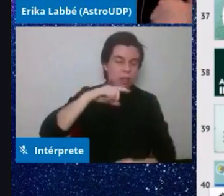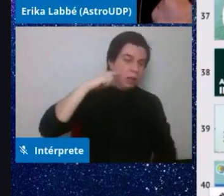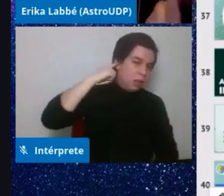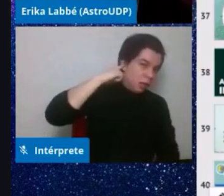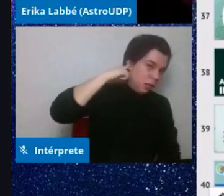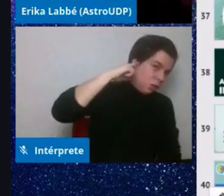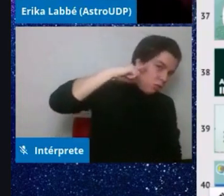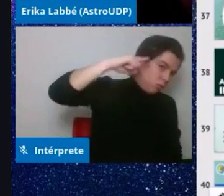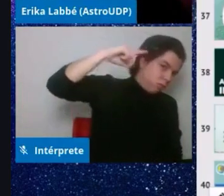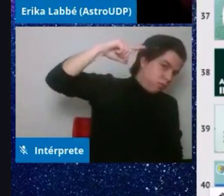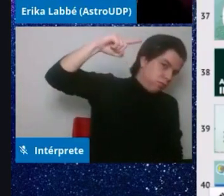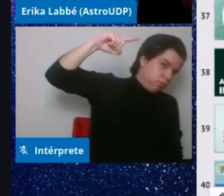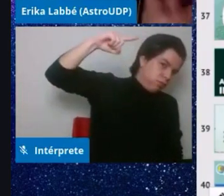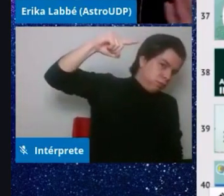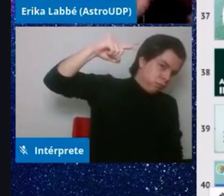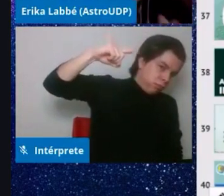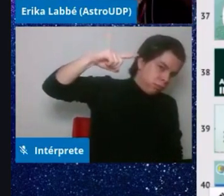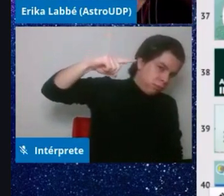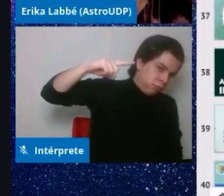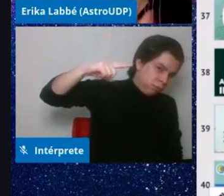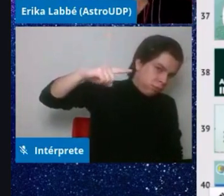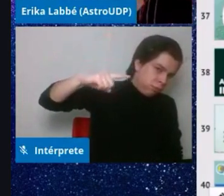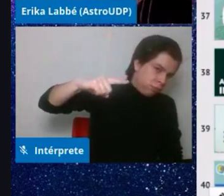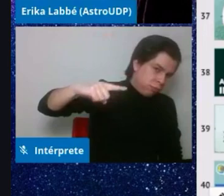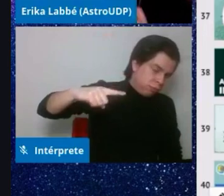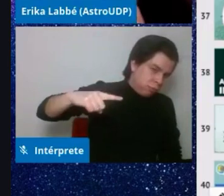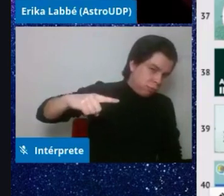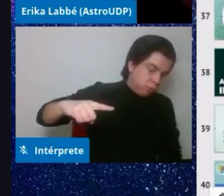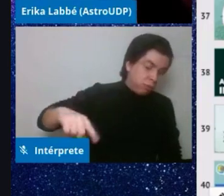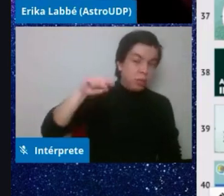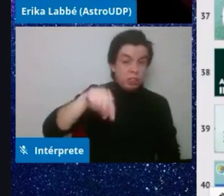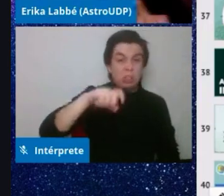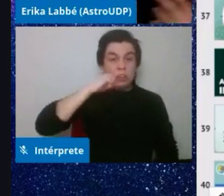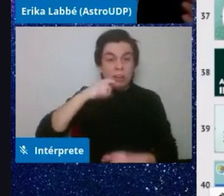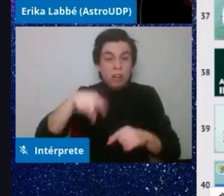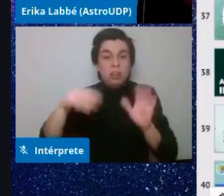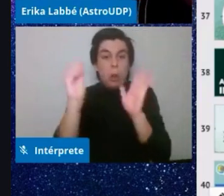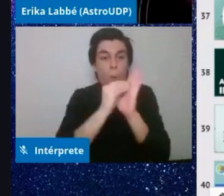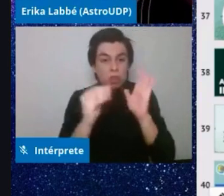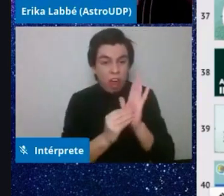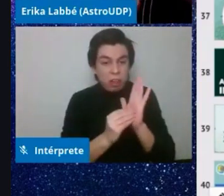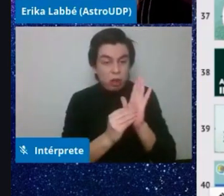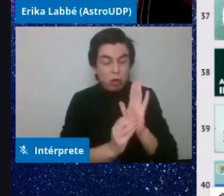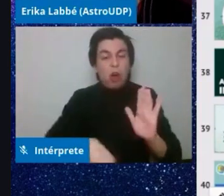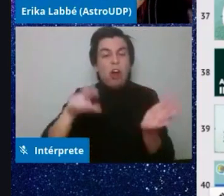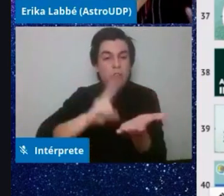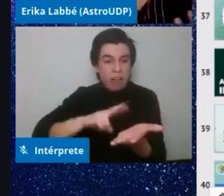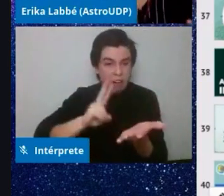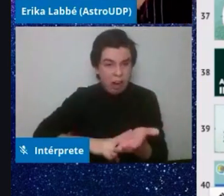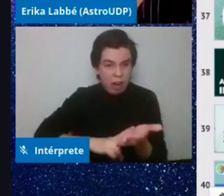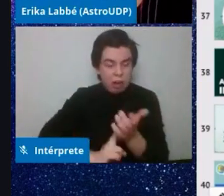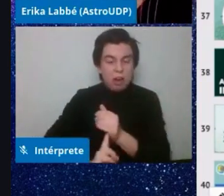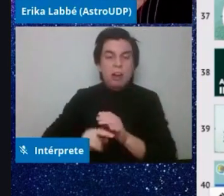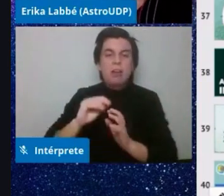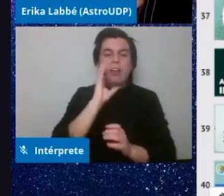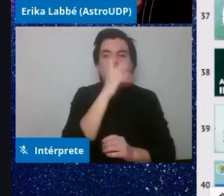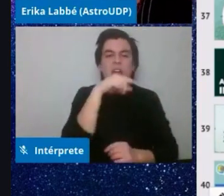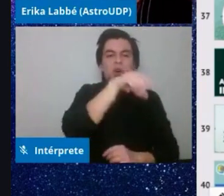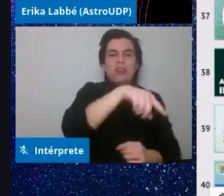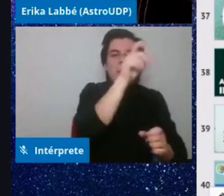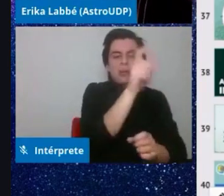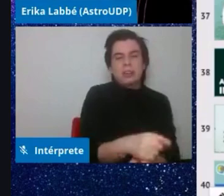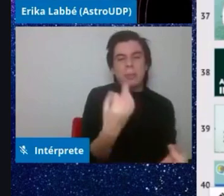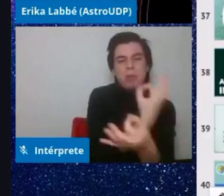te lo está interpretando, y no es un modelo táctil a tocar, no es algo que... Es algo real. Tiene esa sensación de ser